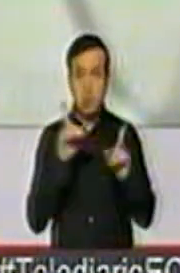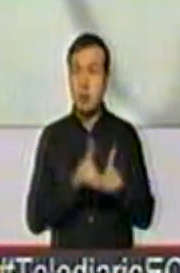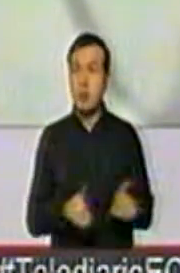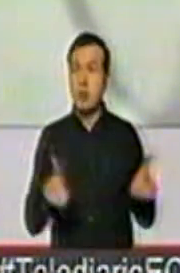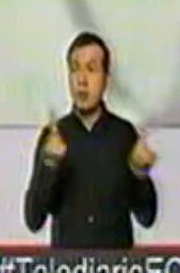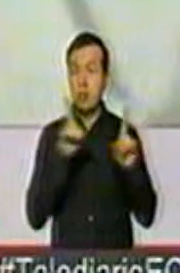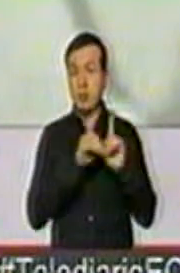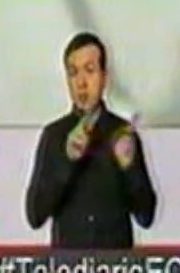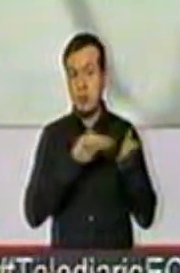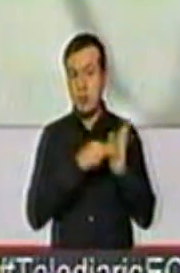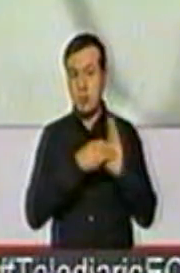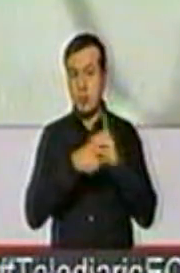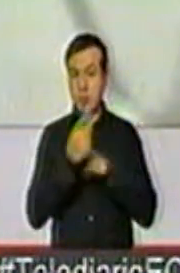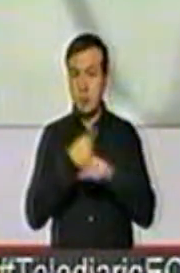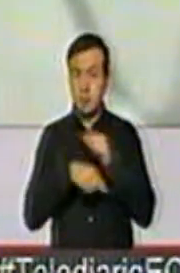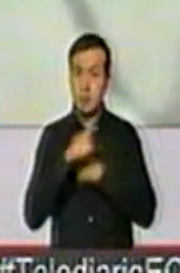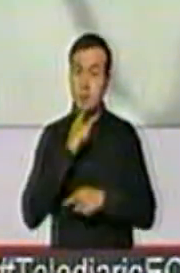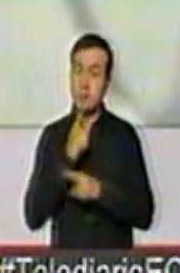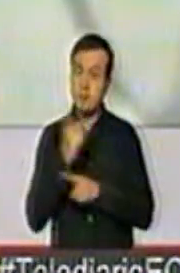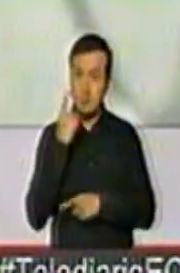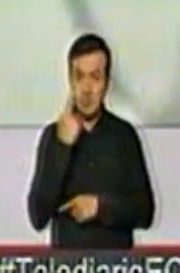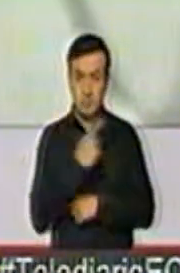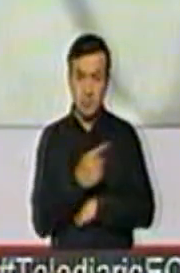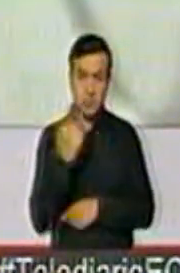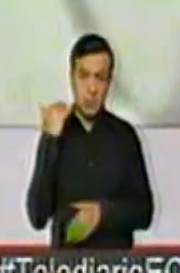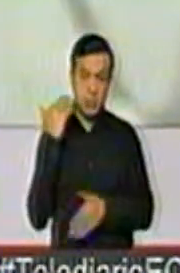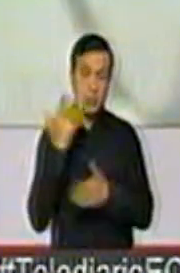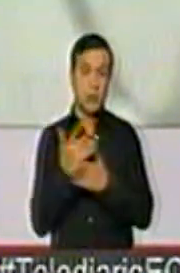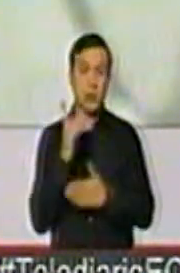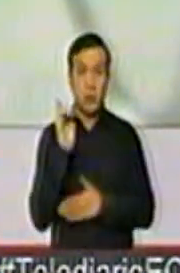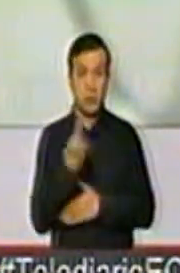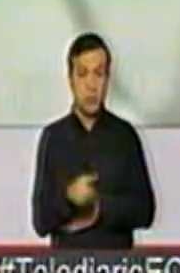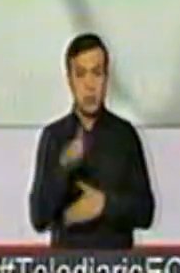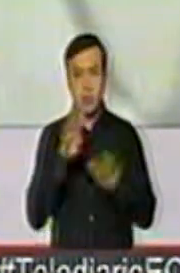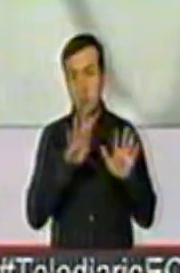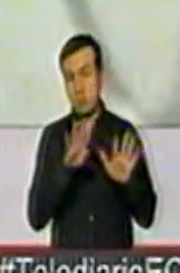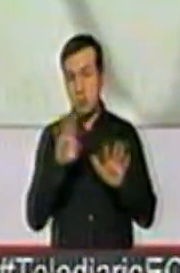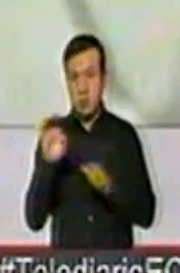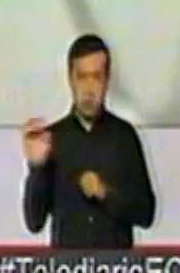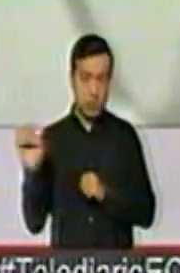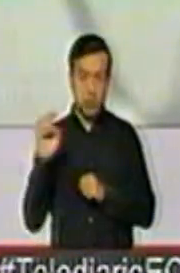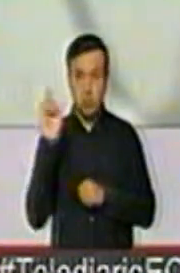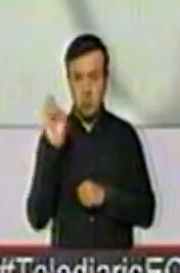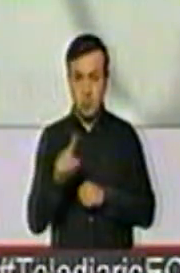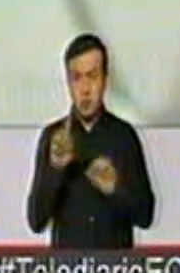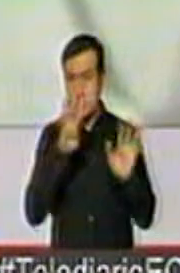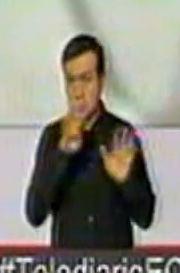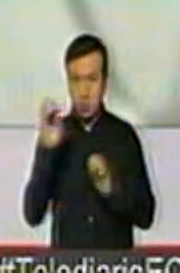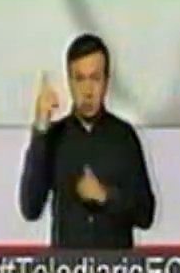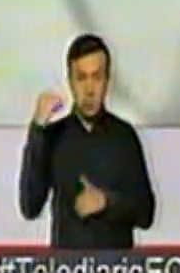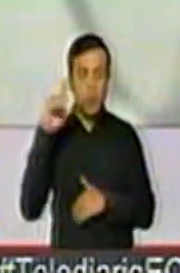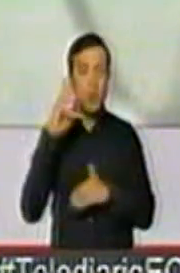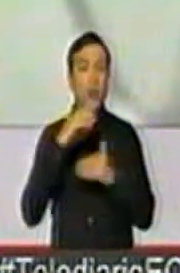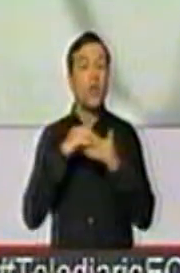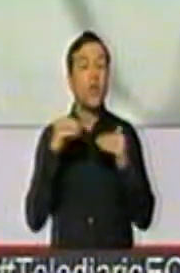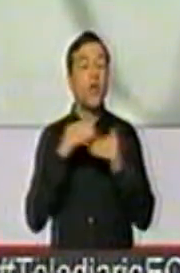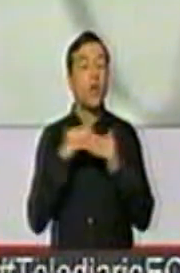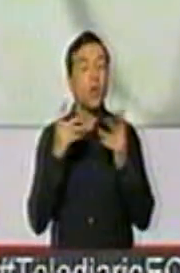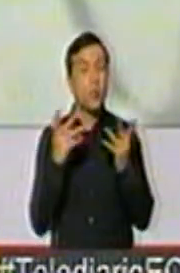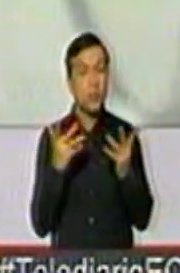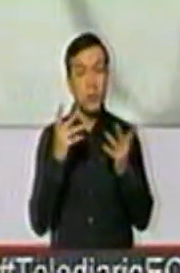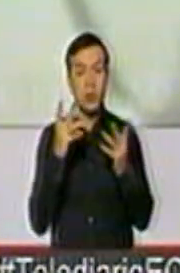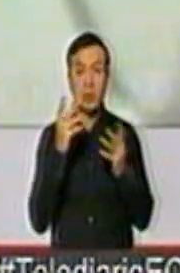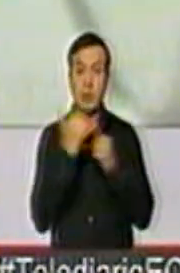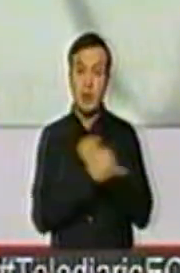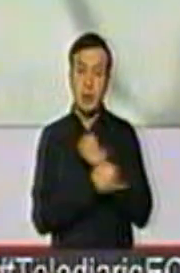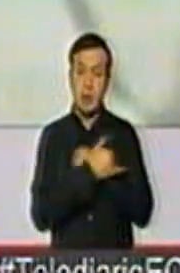que representa esa exportación. Como le decía, en el último año fueron 2018, fueron 1.900 millones de dólares de exportaciones entre